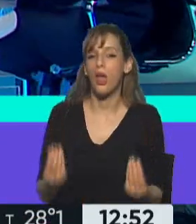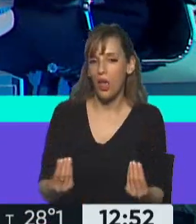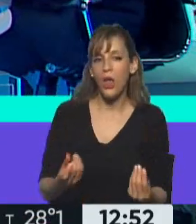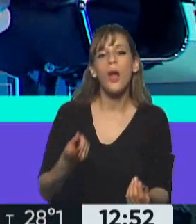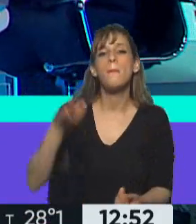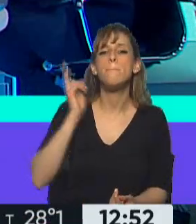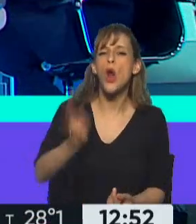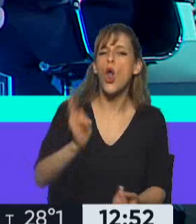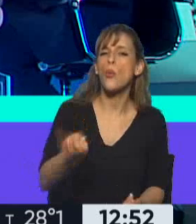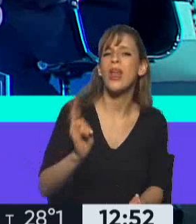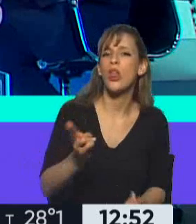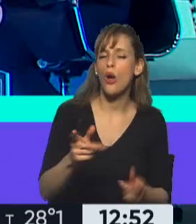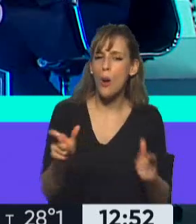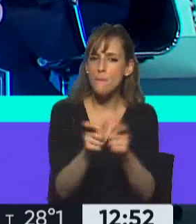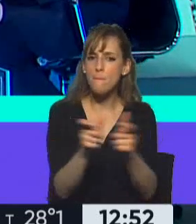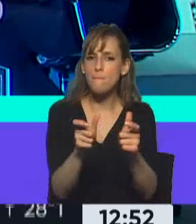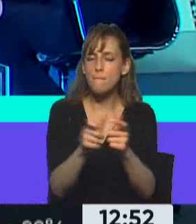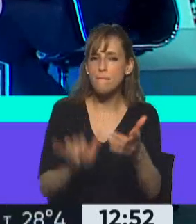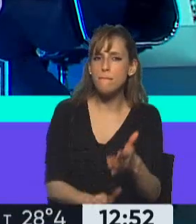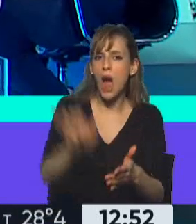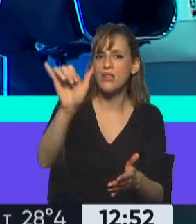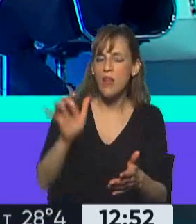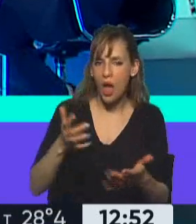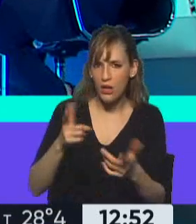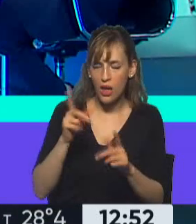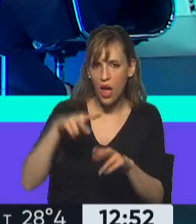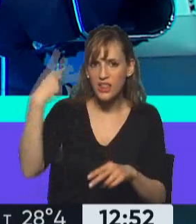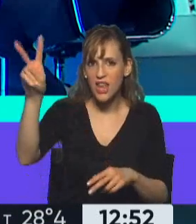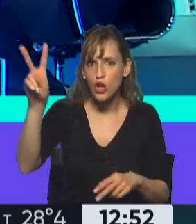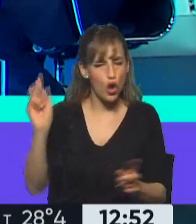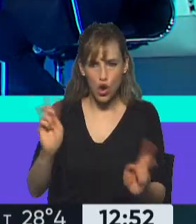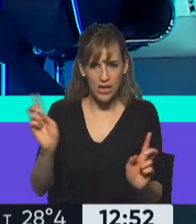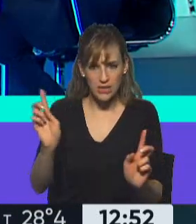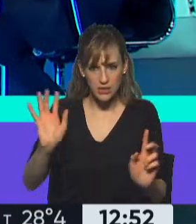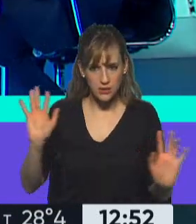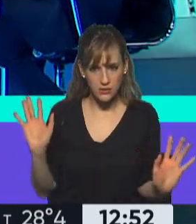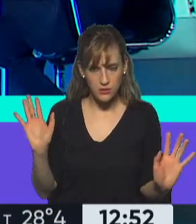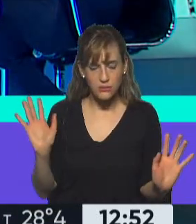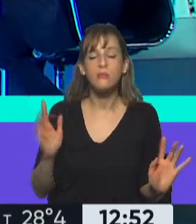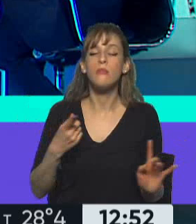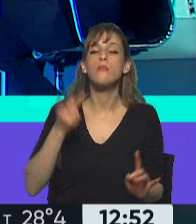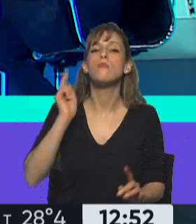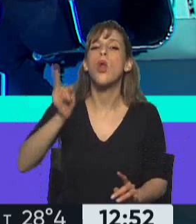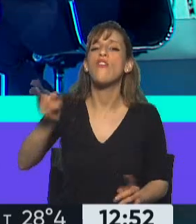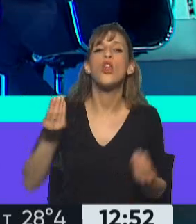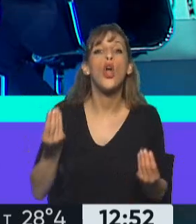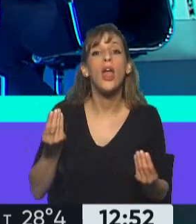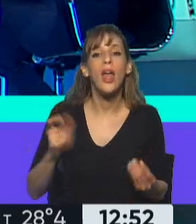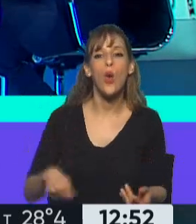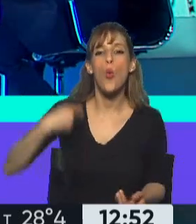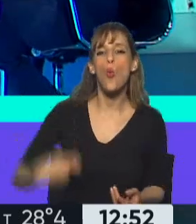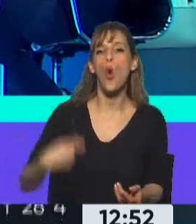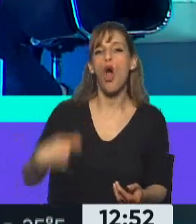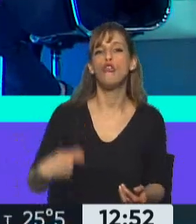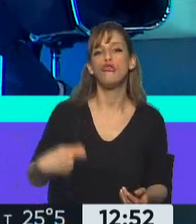de pasajes al exterior, sino que justamente lo que hace, lo que sí prohíbe que se financien en